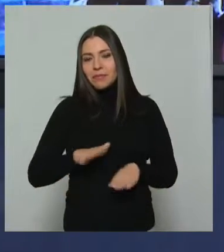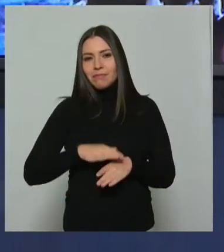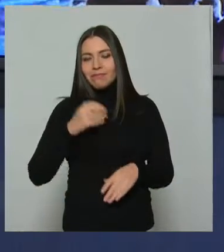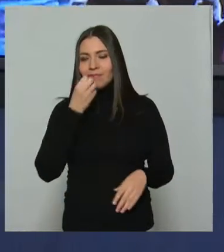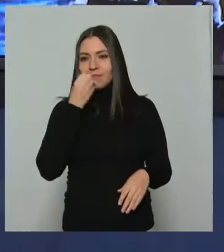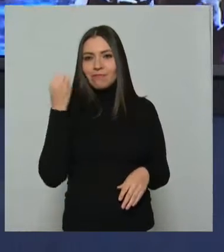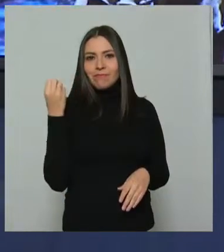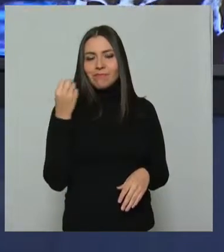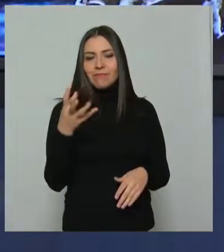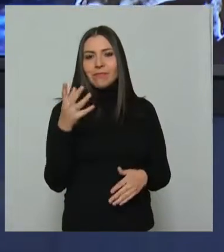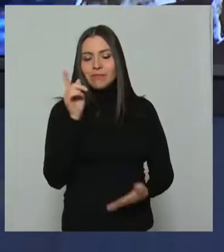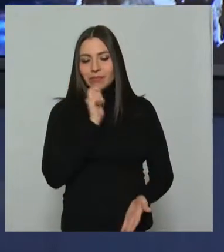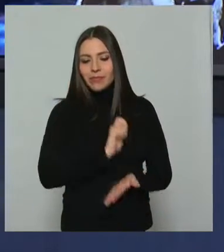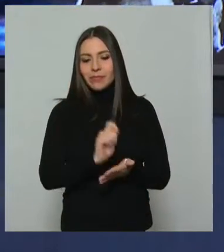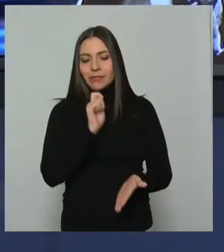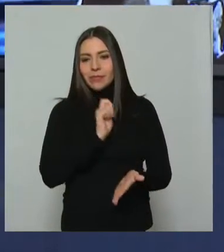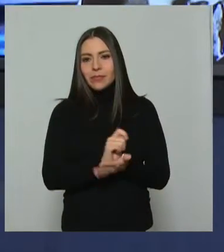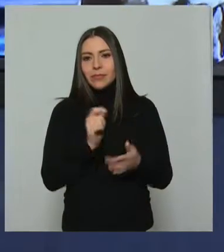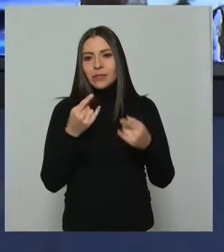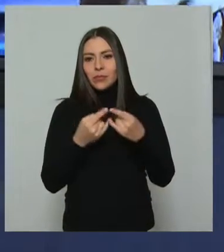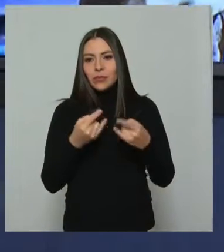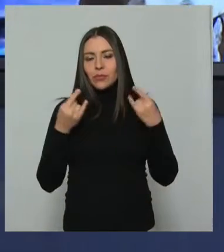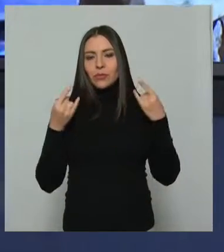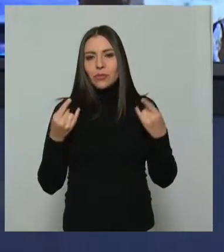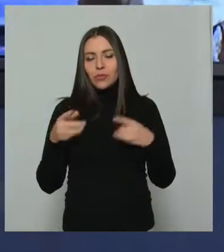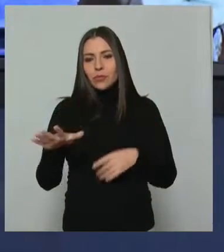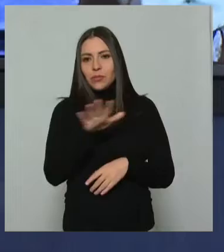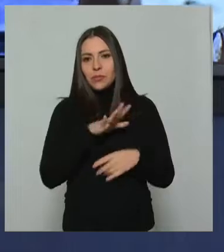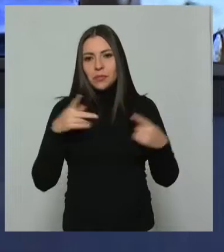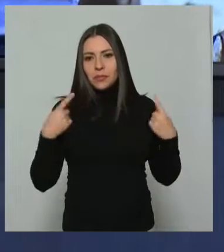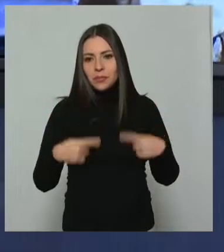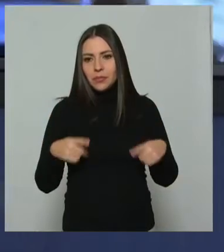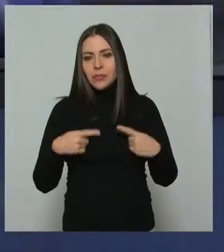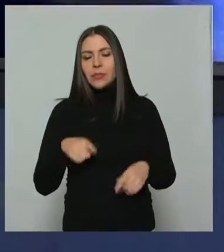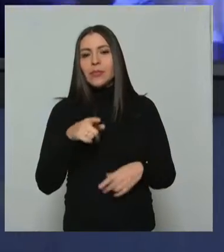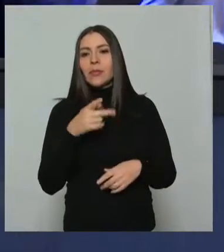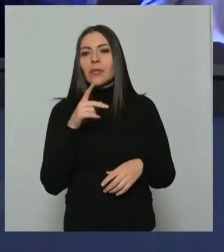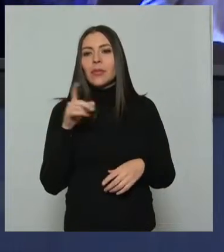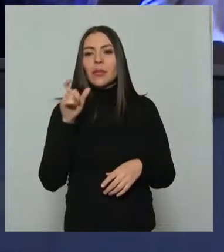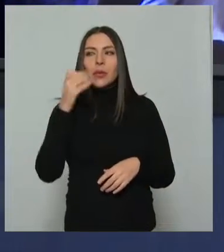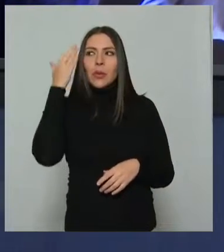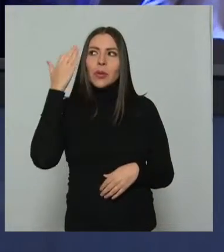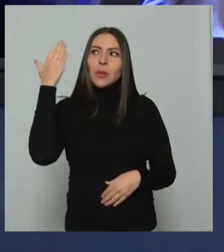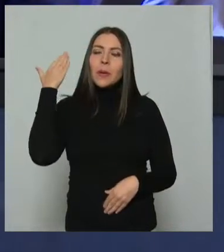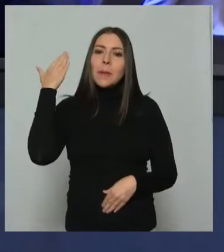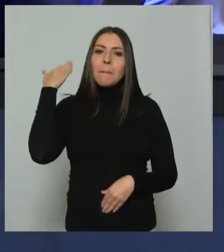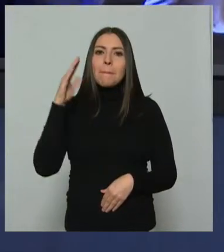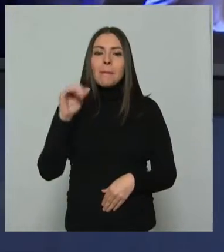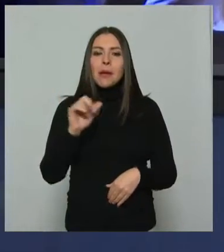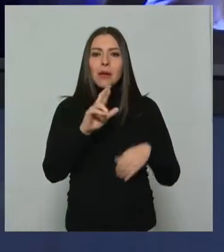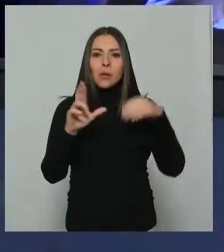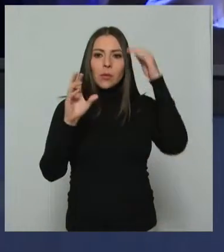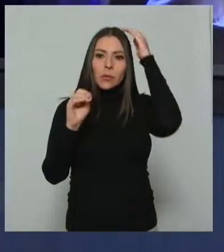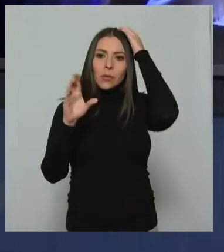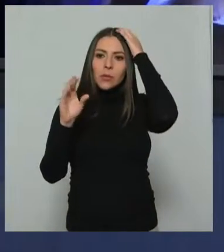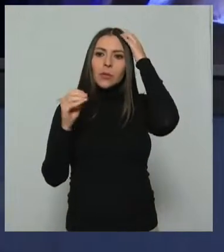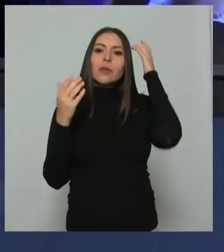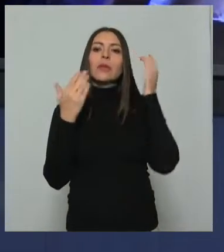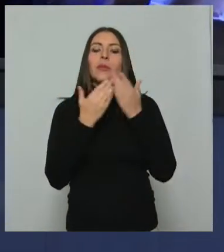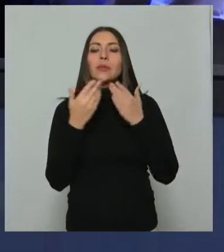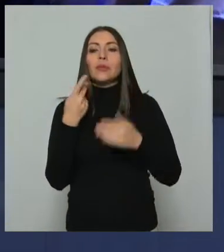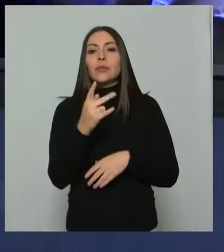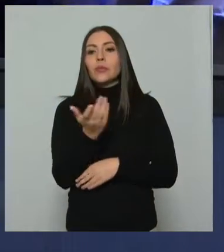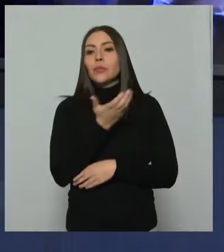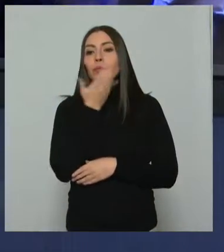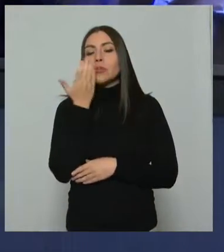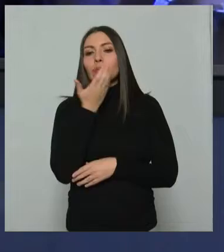humanidad. Esta obra de Pedro Calderón de la Barca, que es de la época del Barroco, que continúa esta